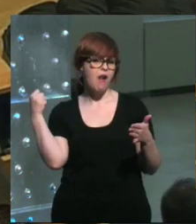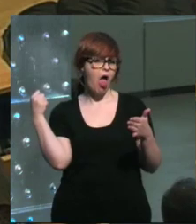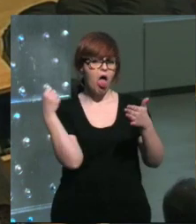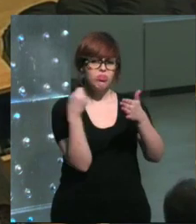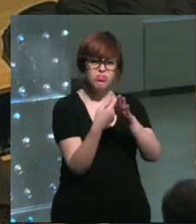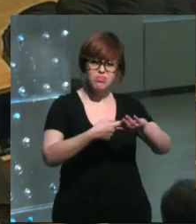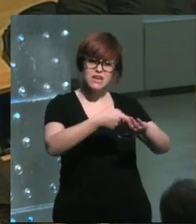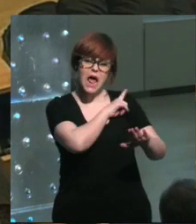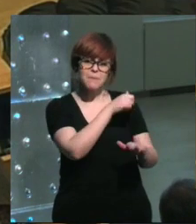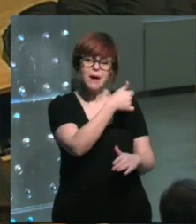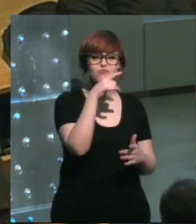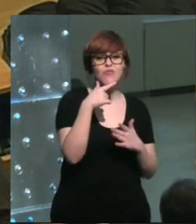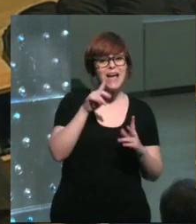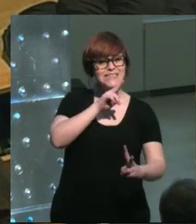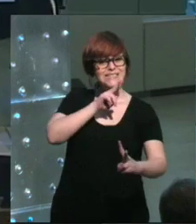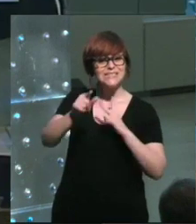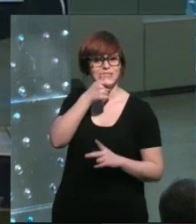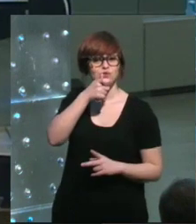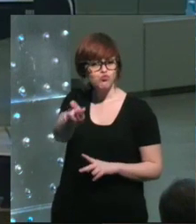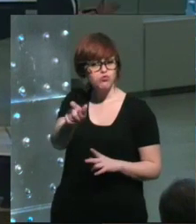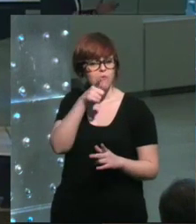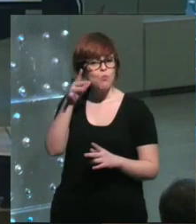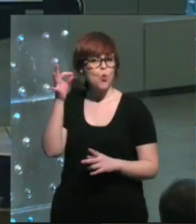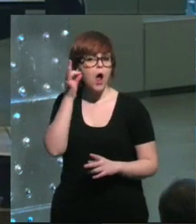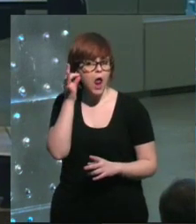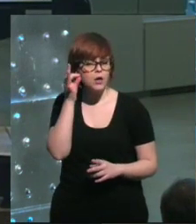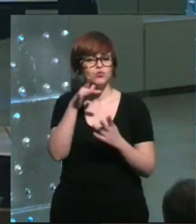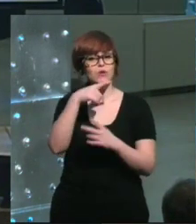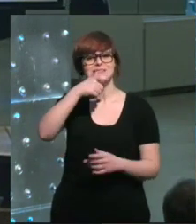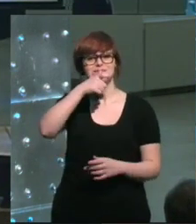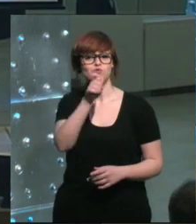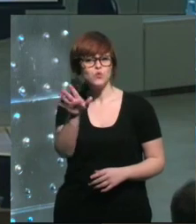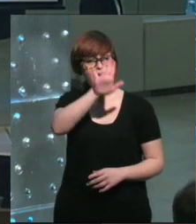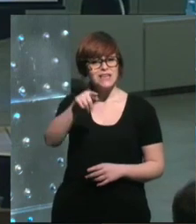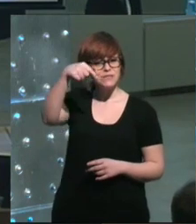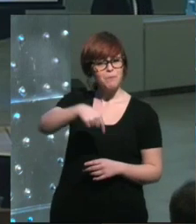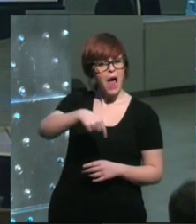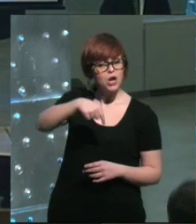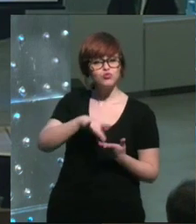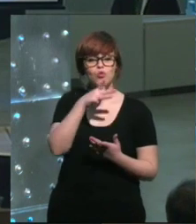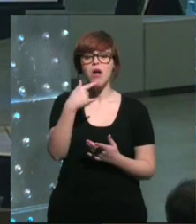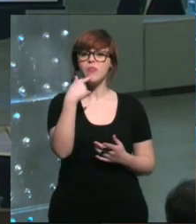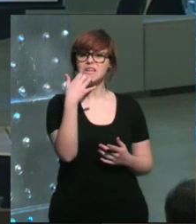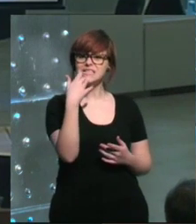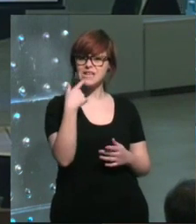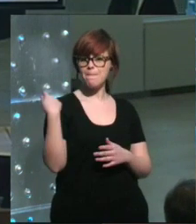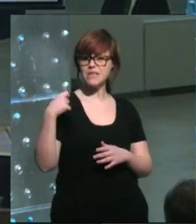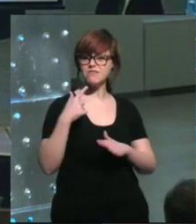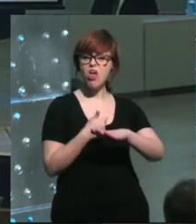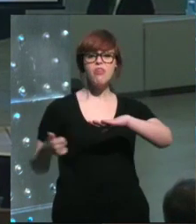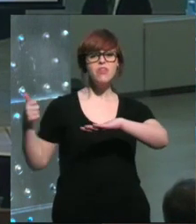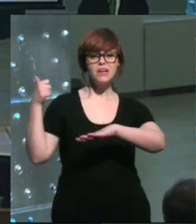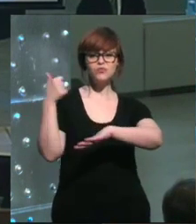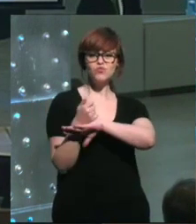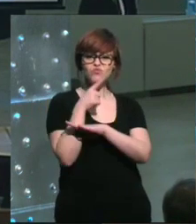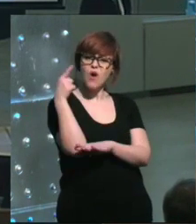Se atreve a insultar a las mujeres, se atreve a insultar a los hispanos y decirles que si llega a la presidencia se lo va a poner tan difícil que va a